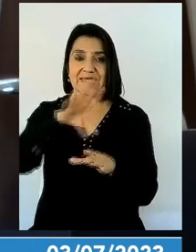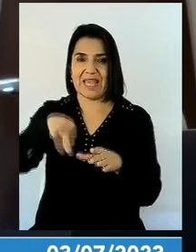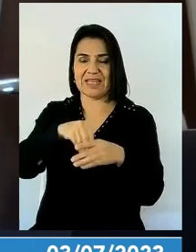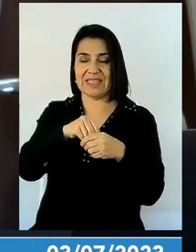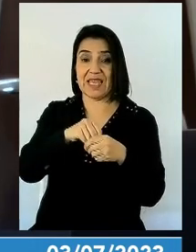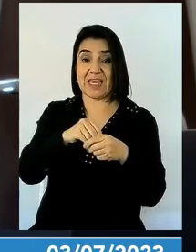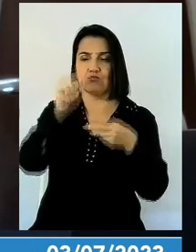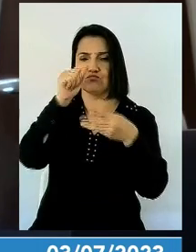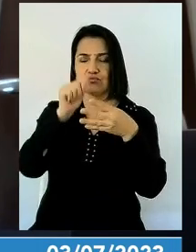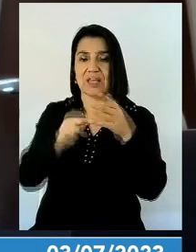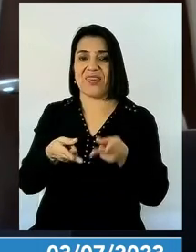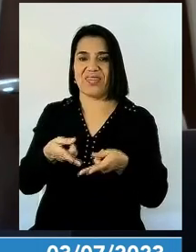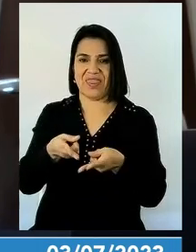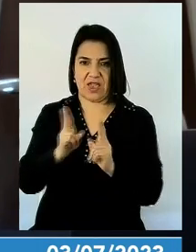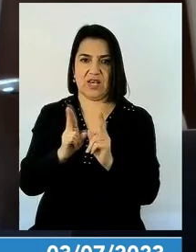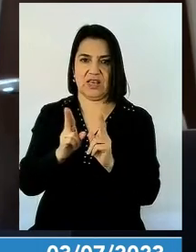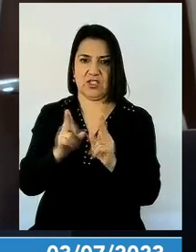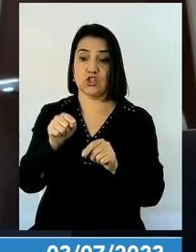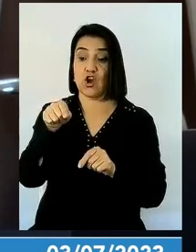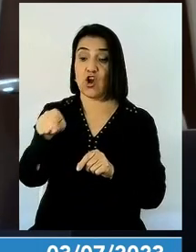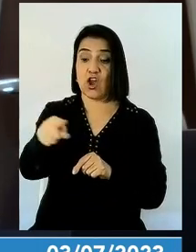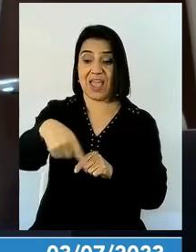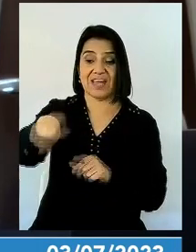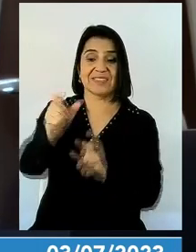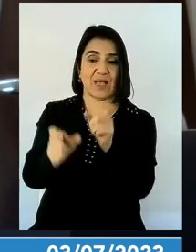hacia ese tipo de personas.